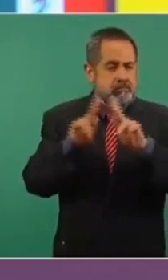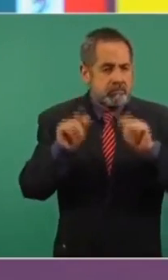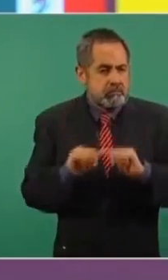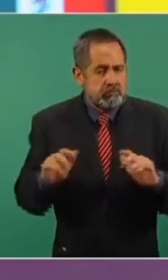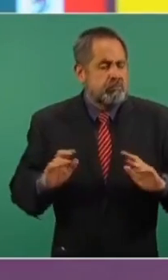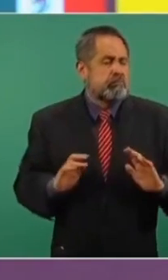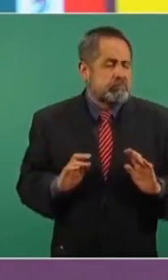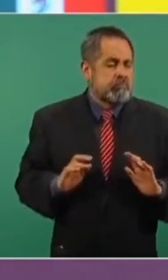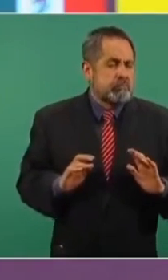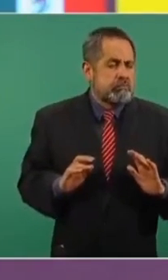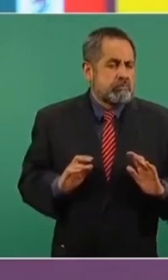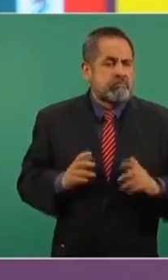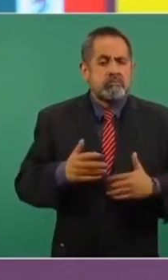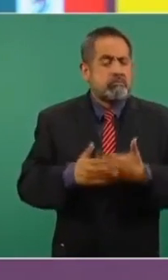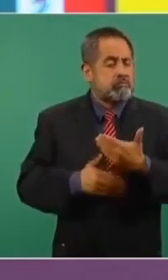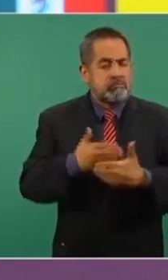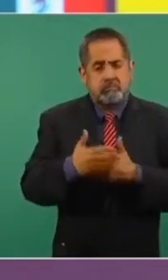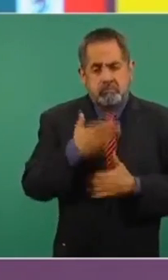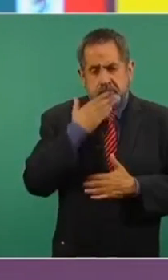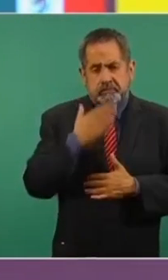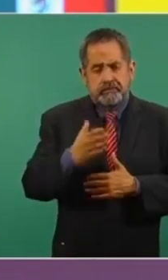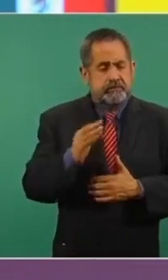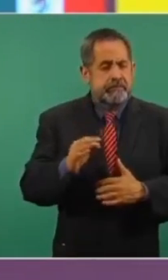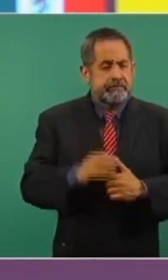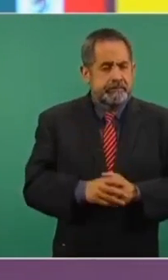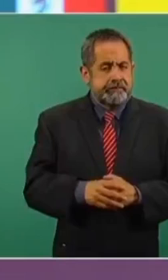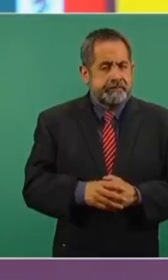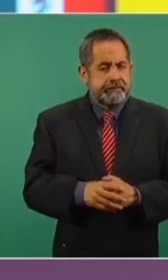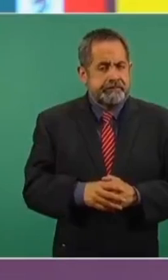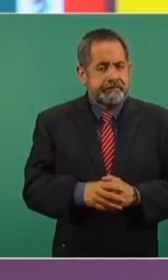controversias, y vamos muy bien